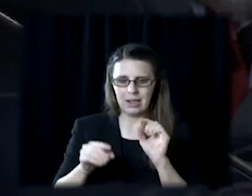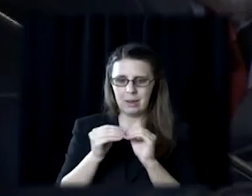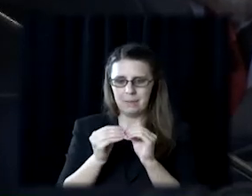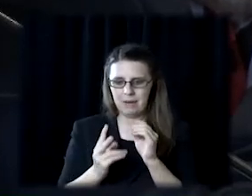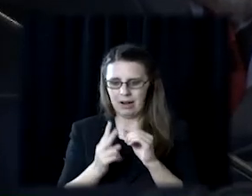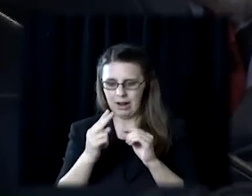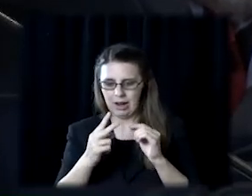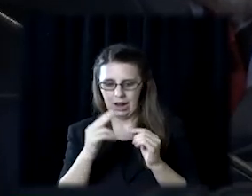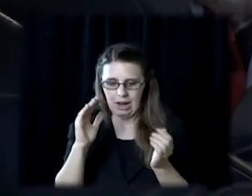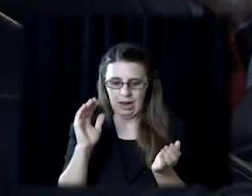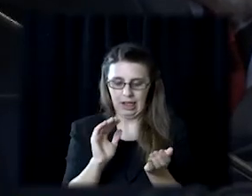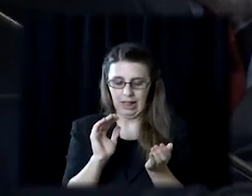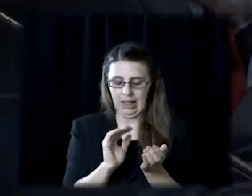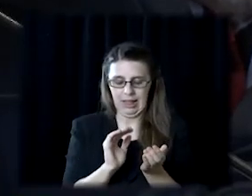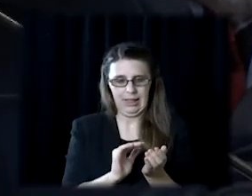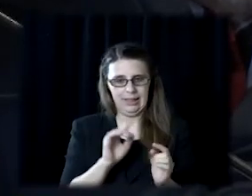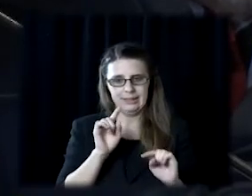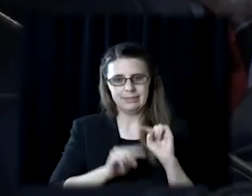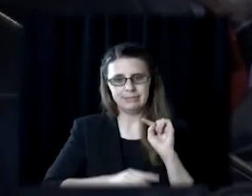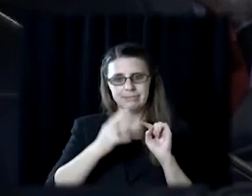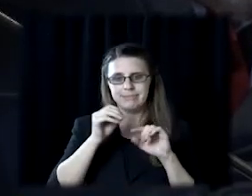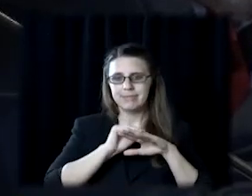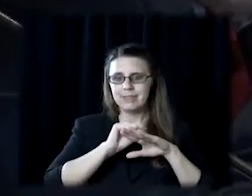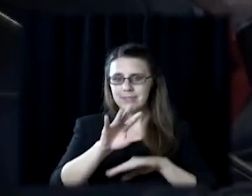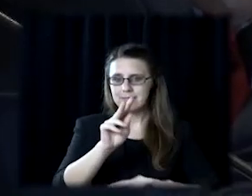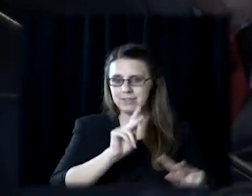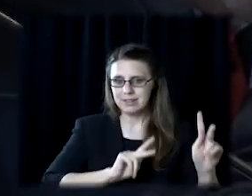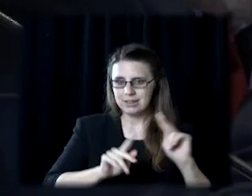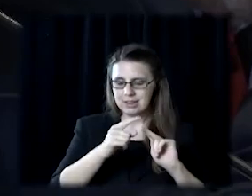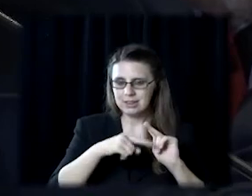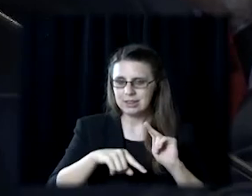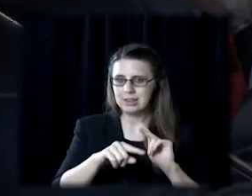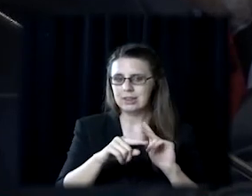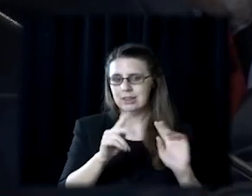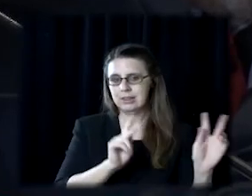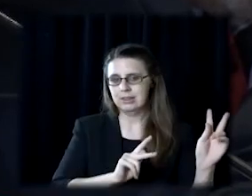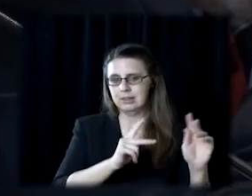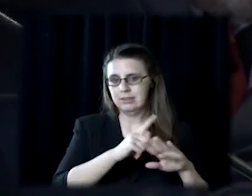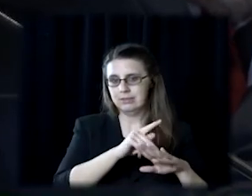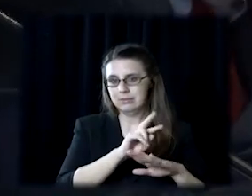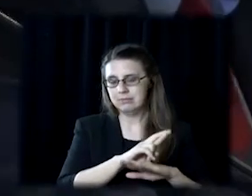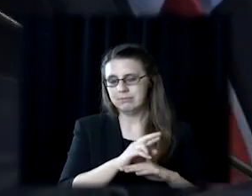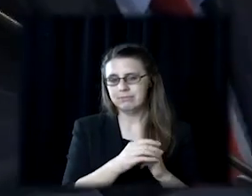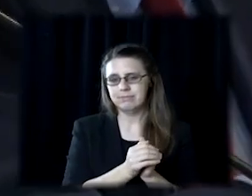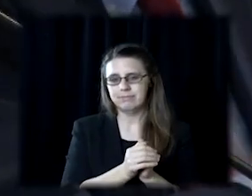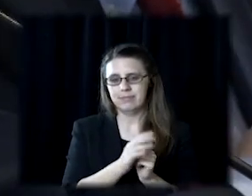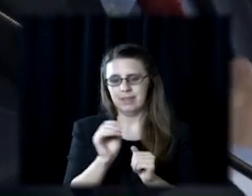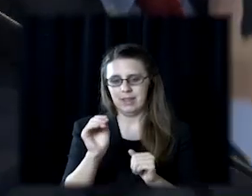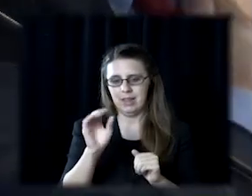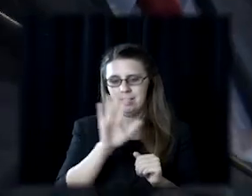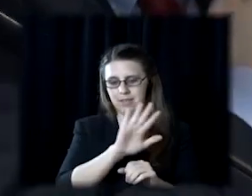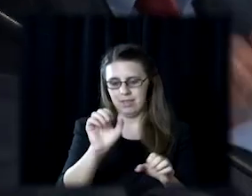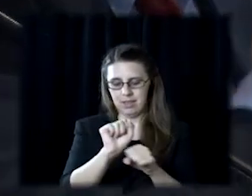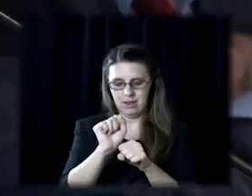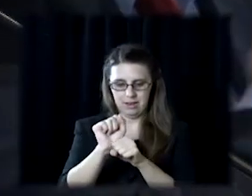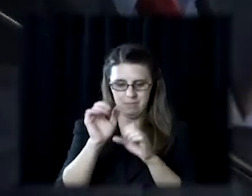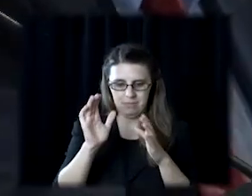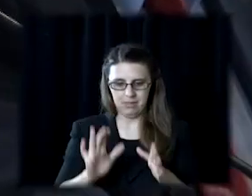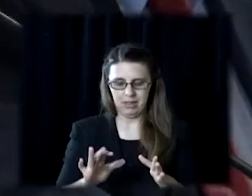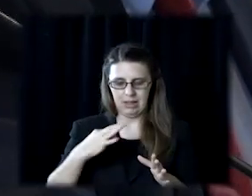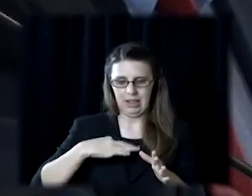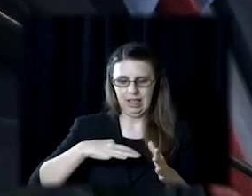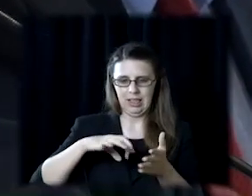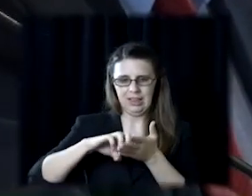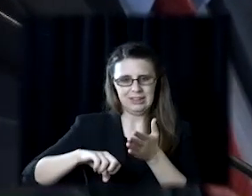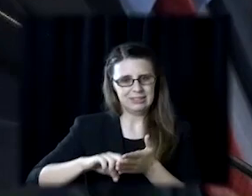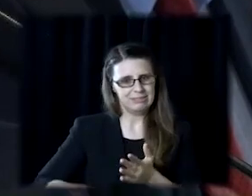recortes de pensiones que afectan a los segmentos más vulnerables de la sociedad de Puerto Rico y revertir los beneficios de los empleados. Algunas de las medidas recomendadas